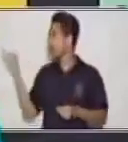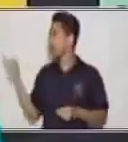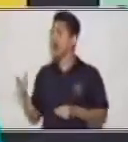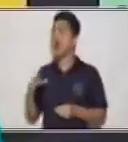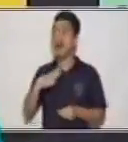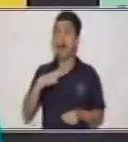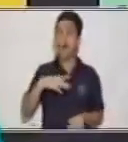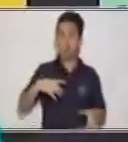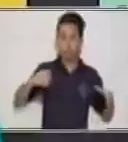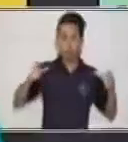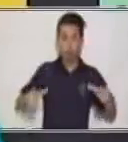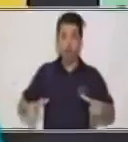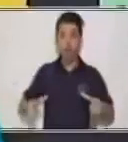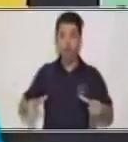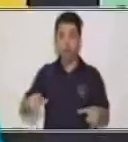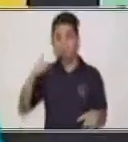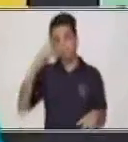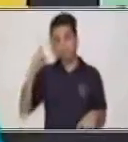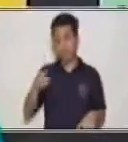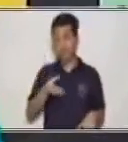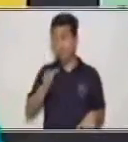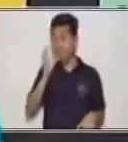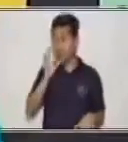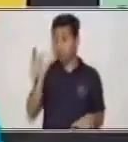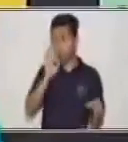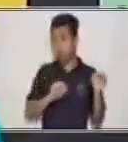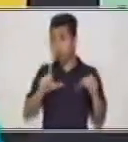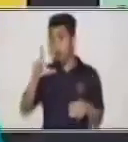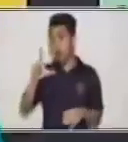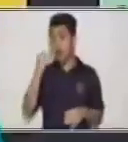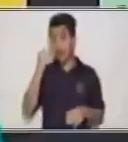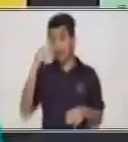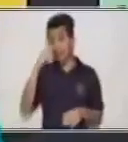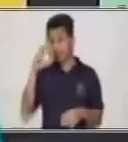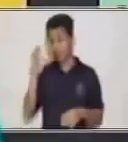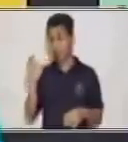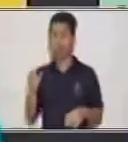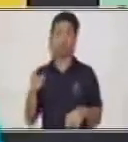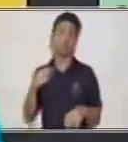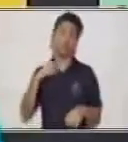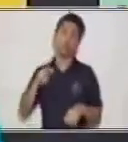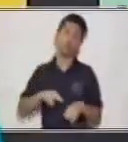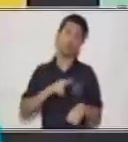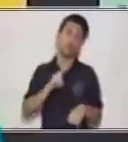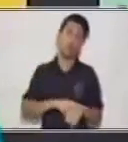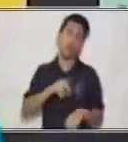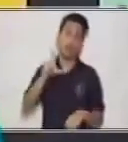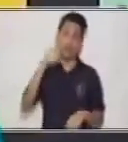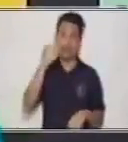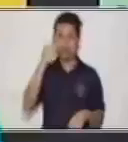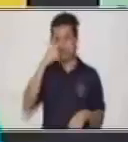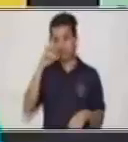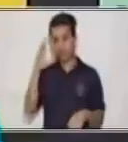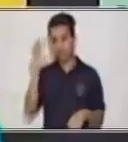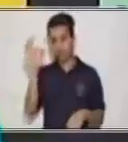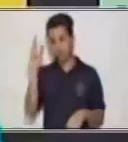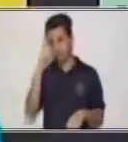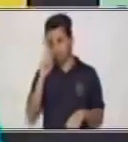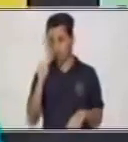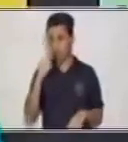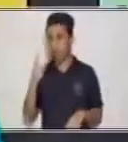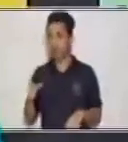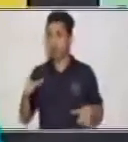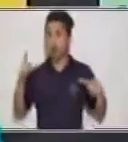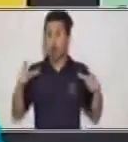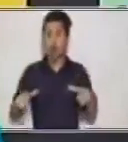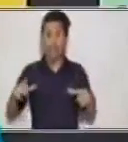litros. ¿Cómo medimos las ollas? Muy bien, las medimos regularmente en litros. Decimos, la olla tiene